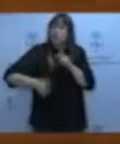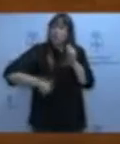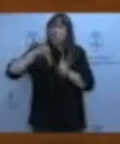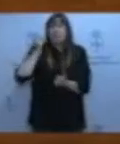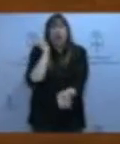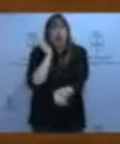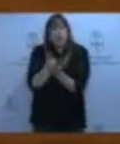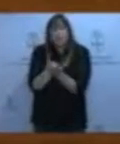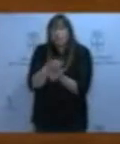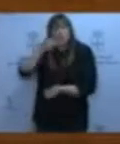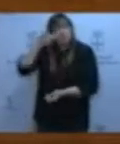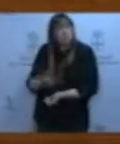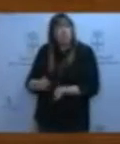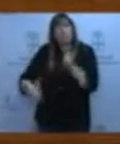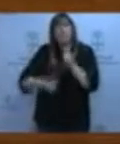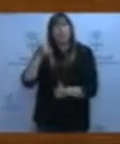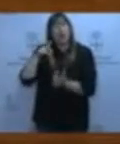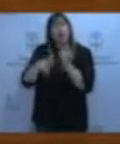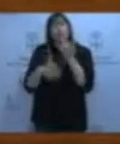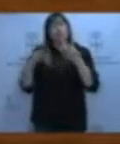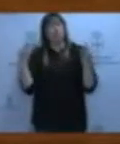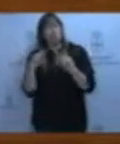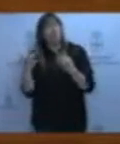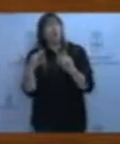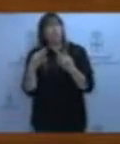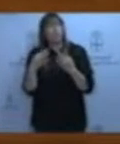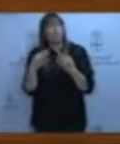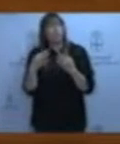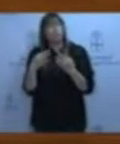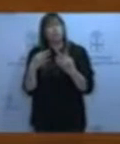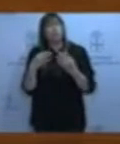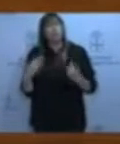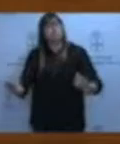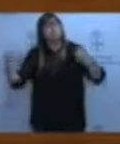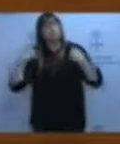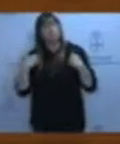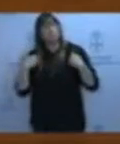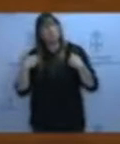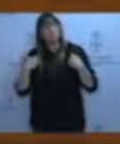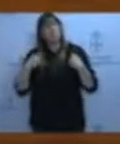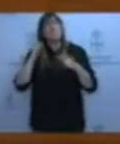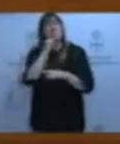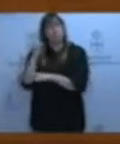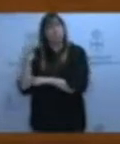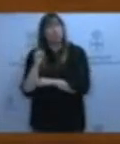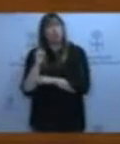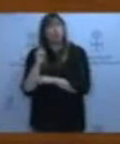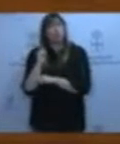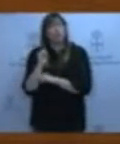retos más importantes que tenemos que acometer desde las instituciones. En